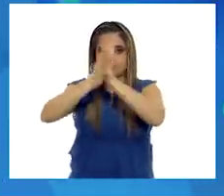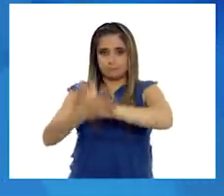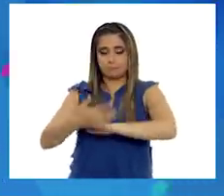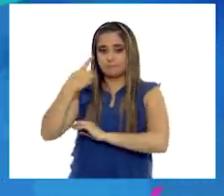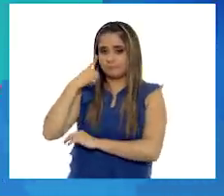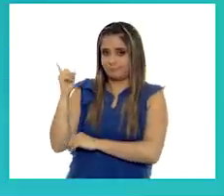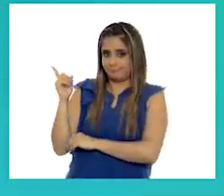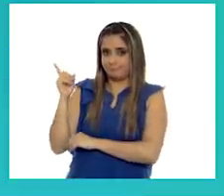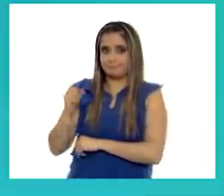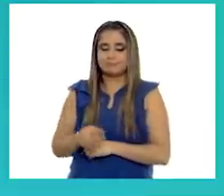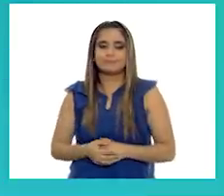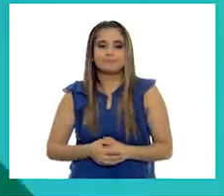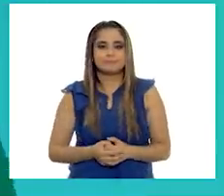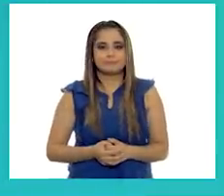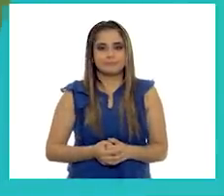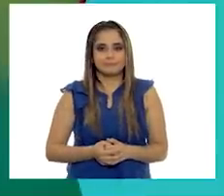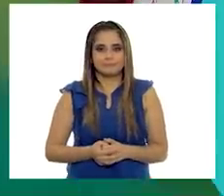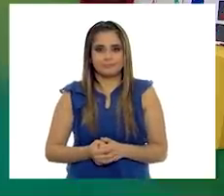cambiando de estado.